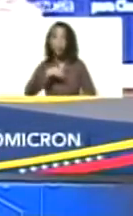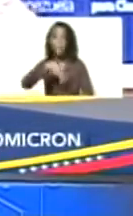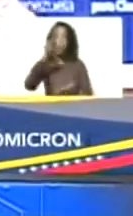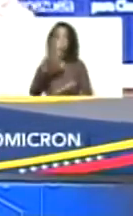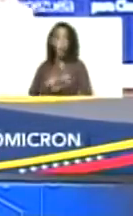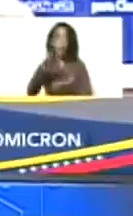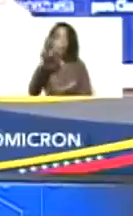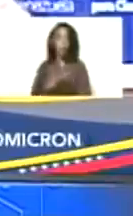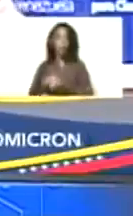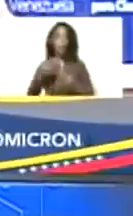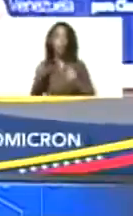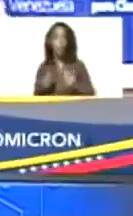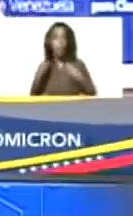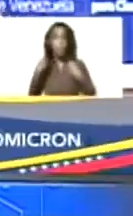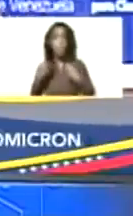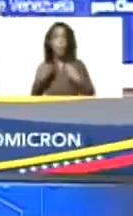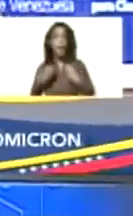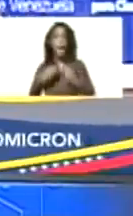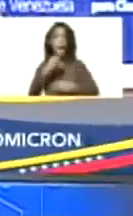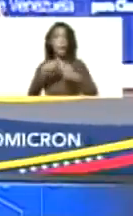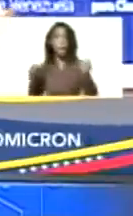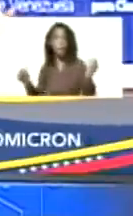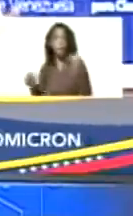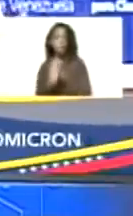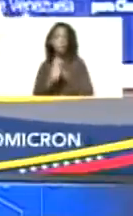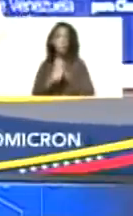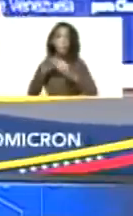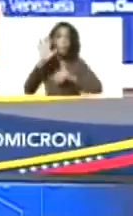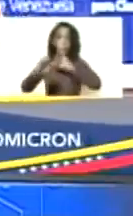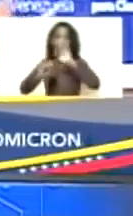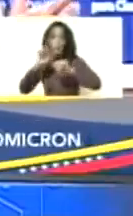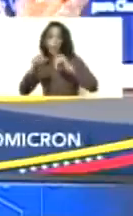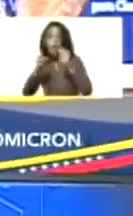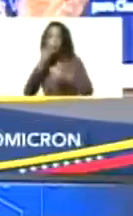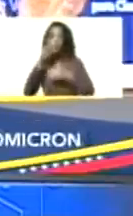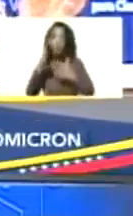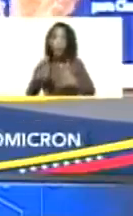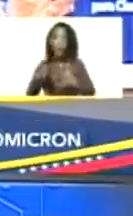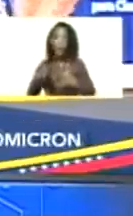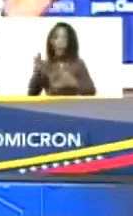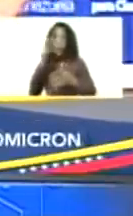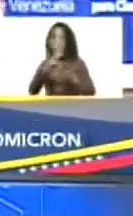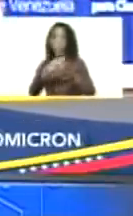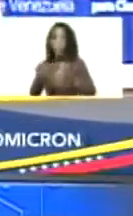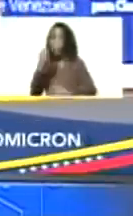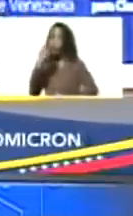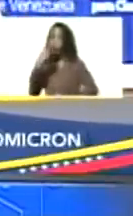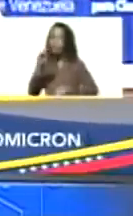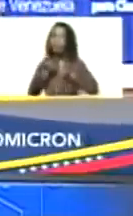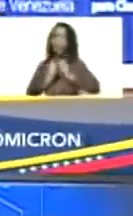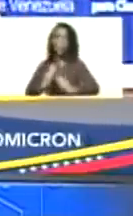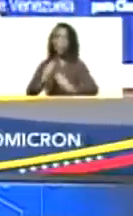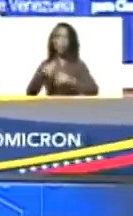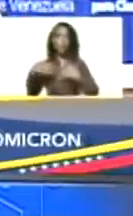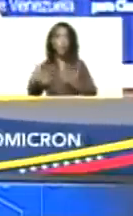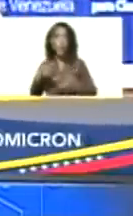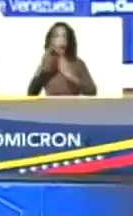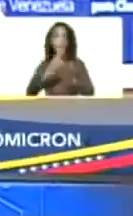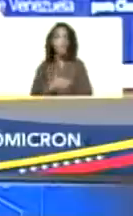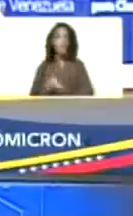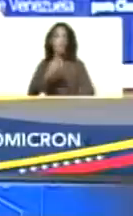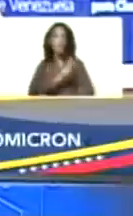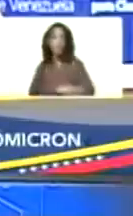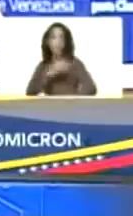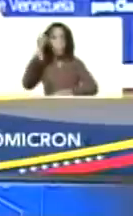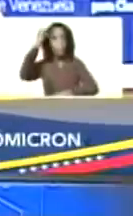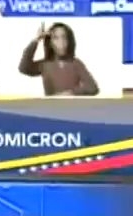aprobando recursos para conseguir, bueno, una buena dosis de tratamientos que dupliquen la capacidad